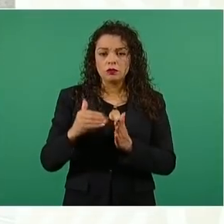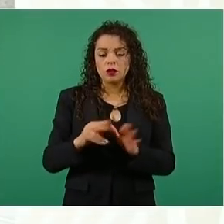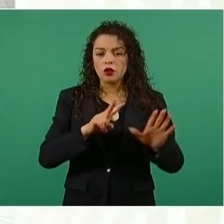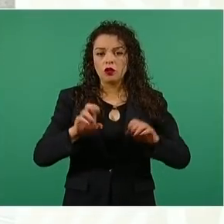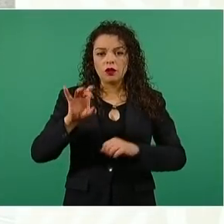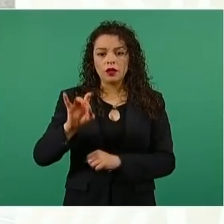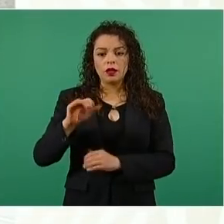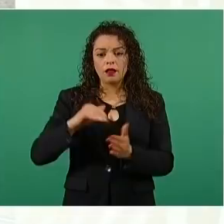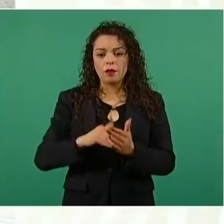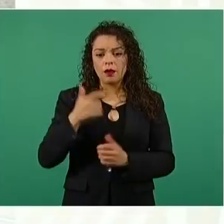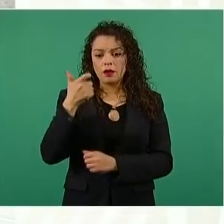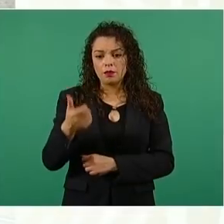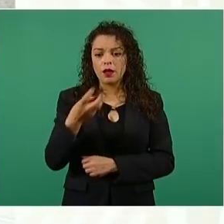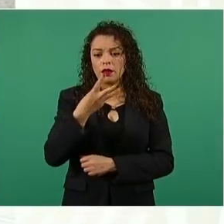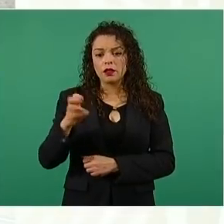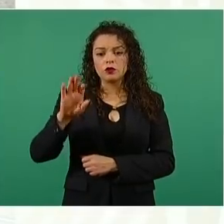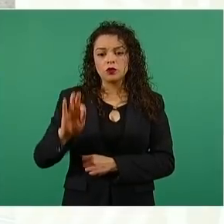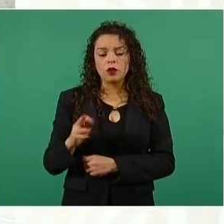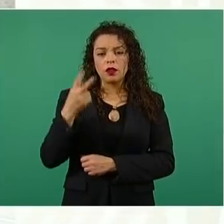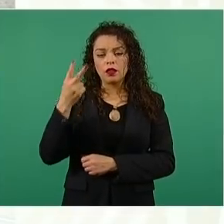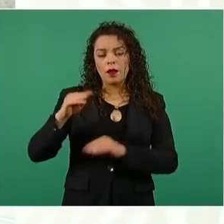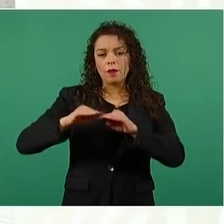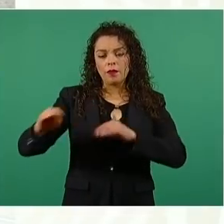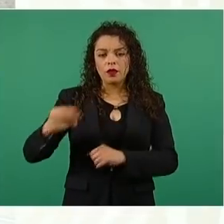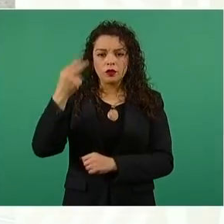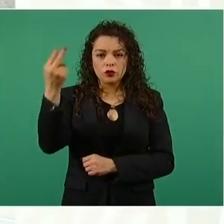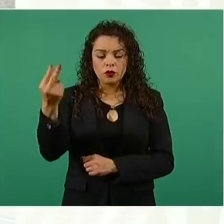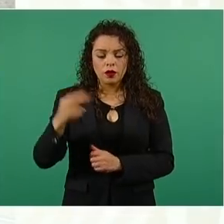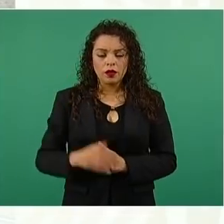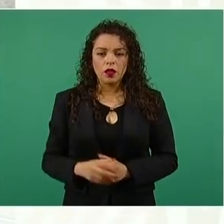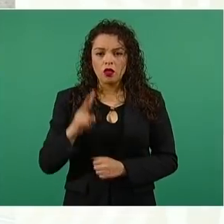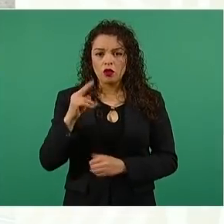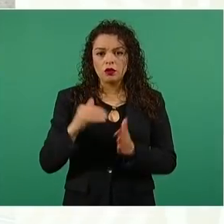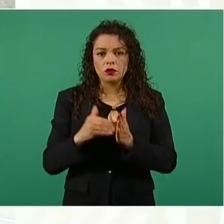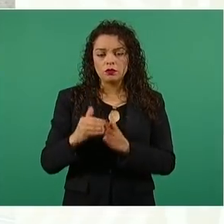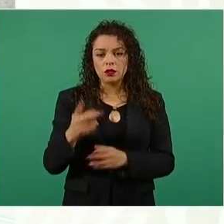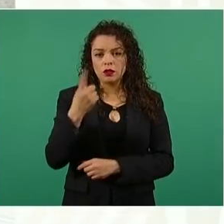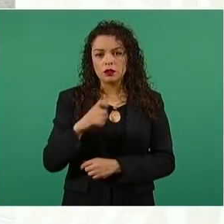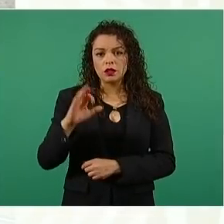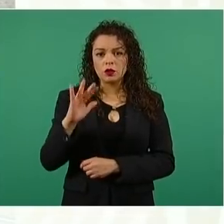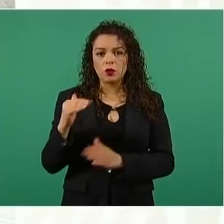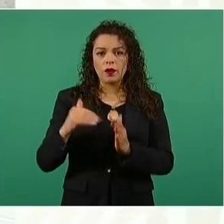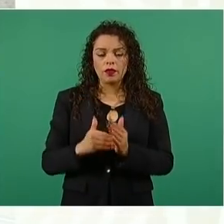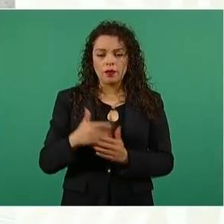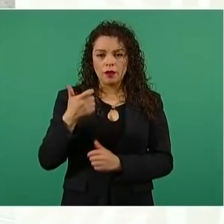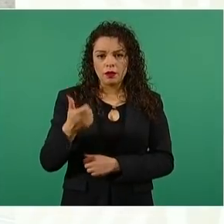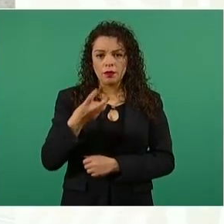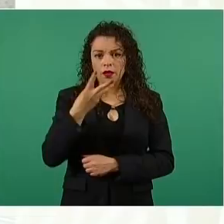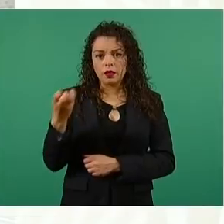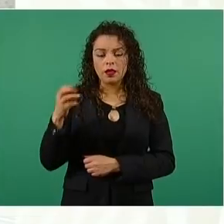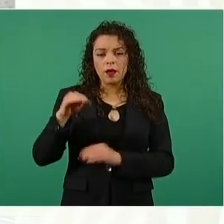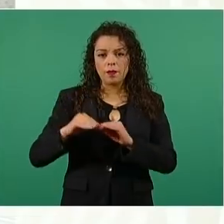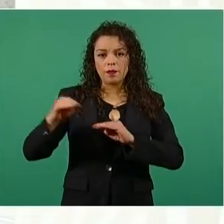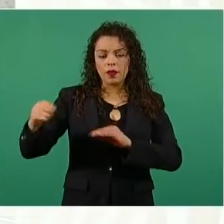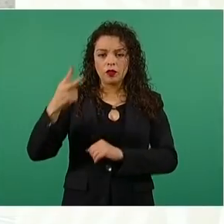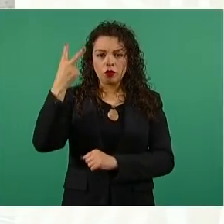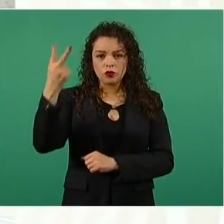2.230.000 pesos, 342 metros cuadrados, 2.150.000 pesos, 300 metros cuadrados,